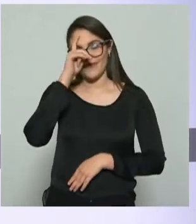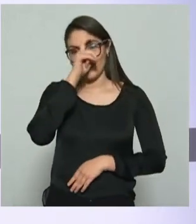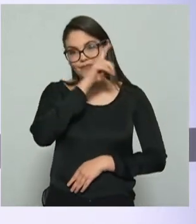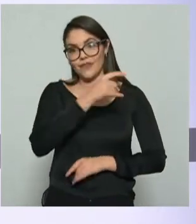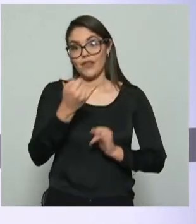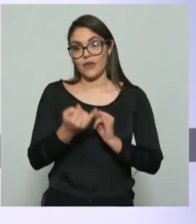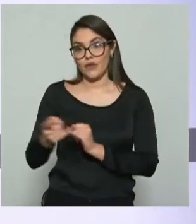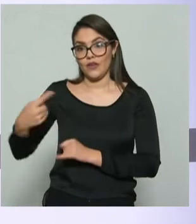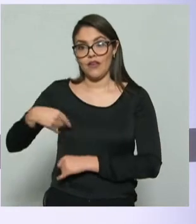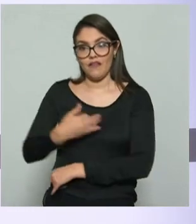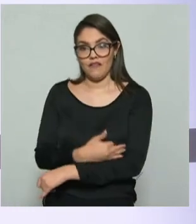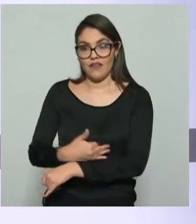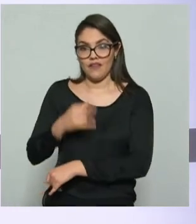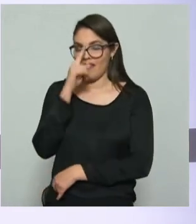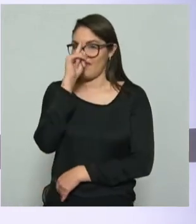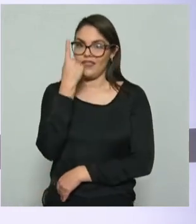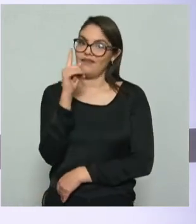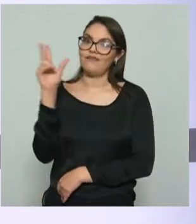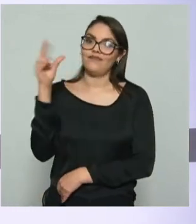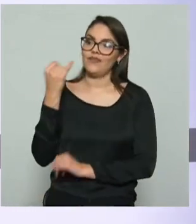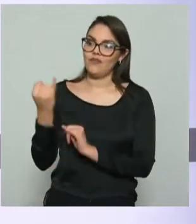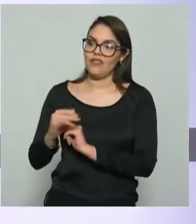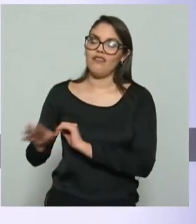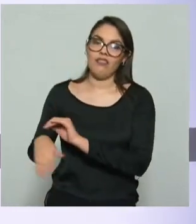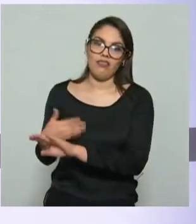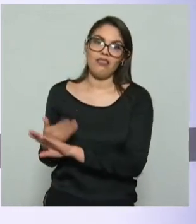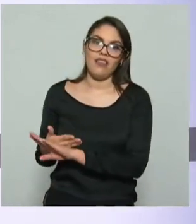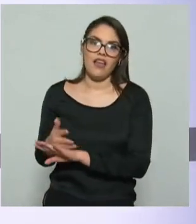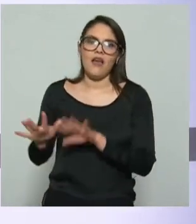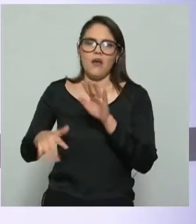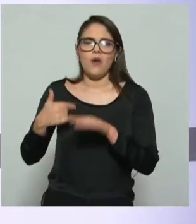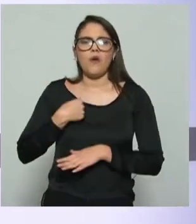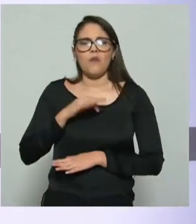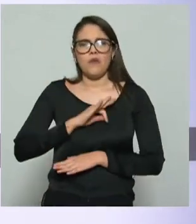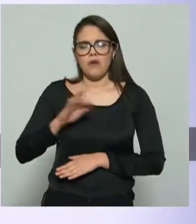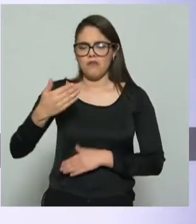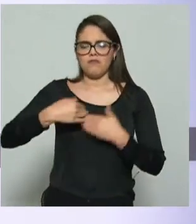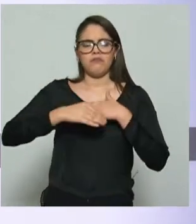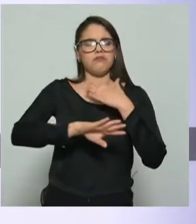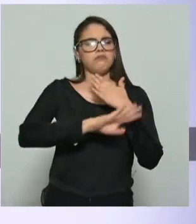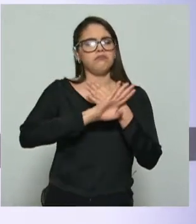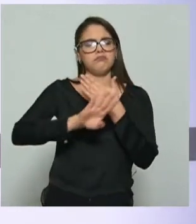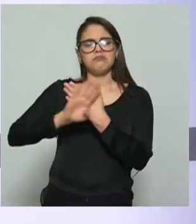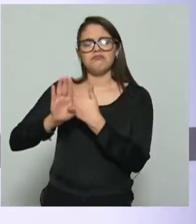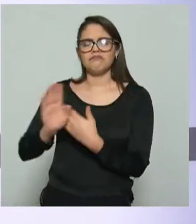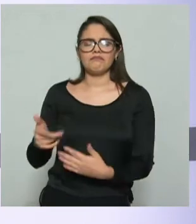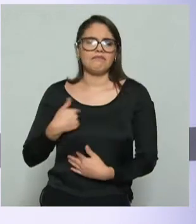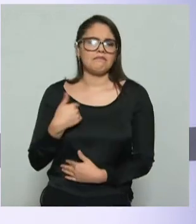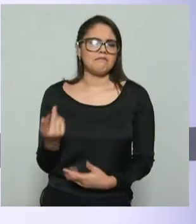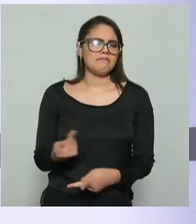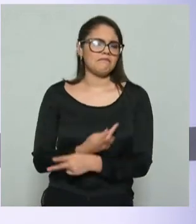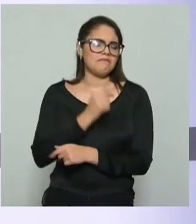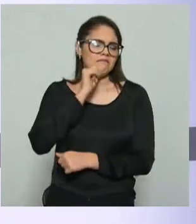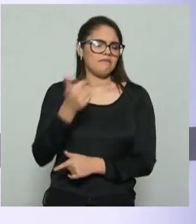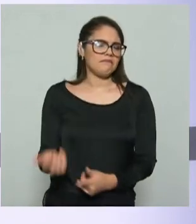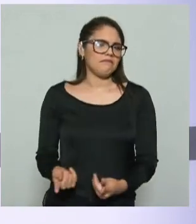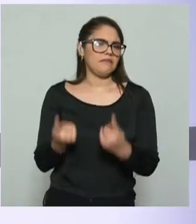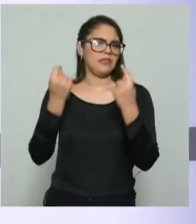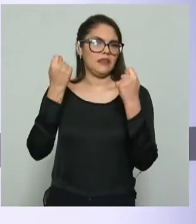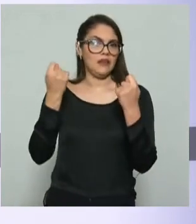violencia digital. ¿Cómo te afectó a ti? Tú estabas compitiendo o estabas aspirando por una posición, eres activista, ¿nos puedes contar tu experiencia?